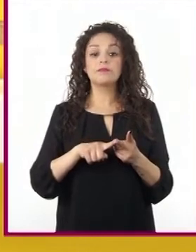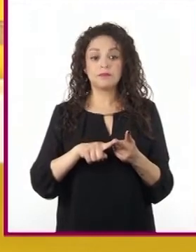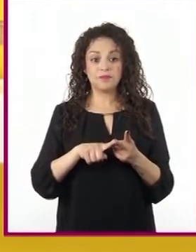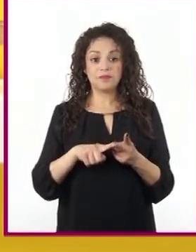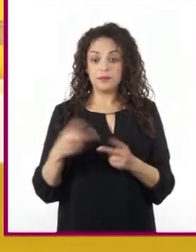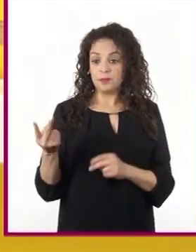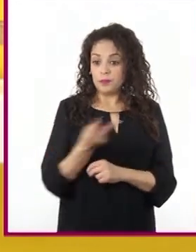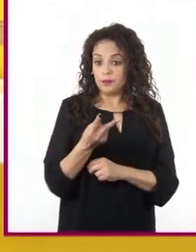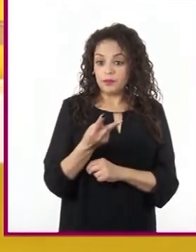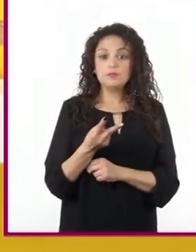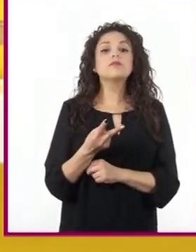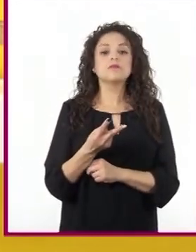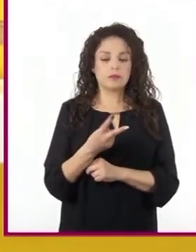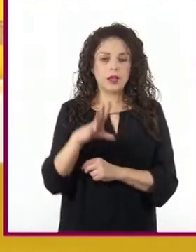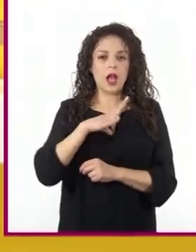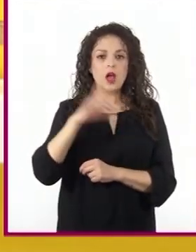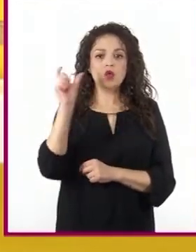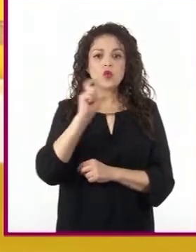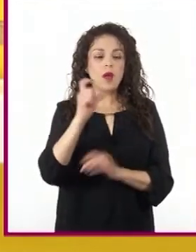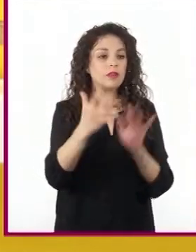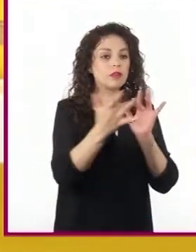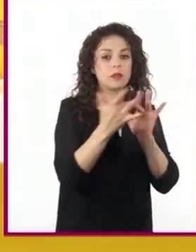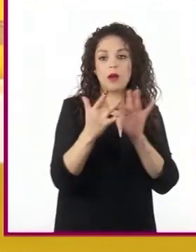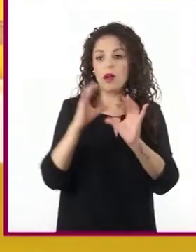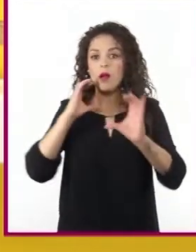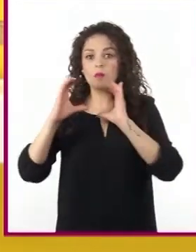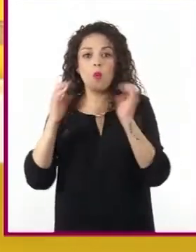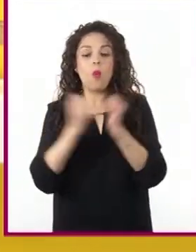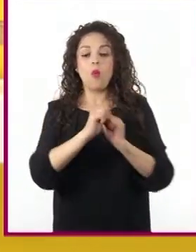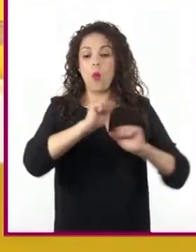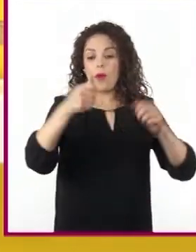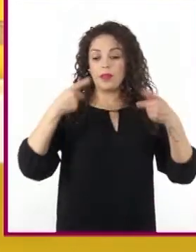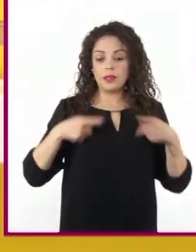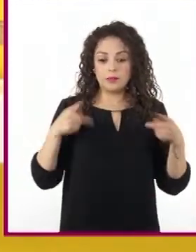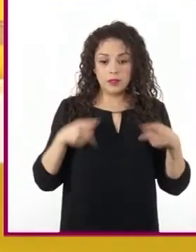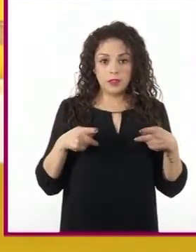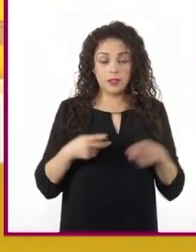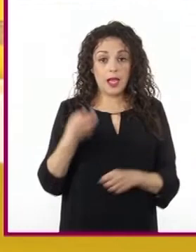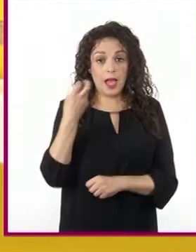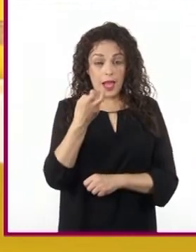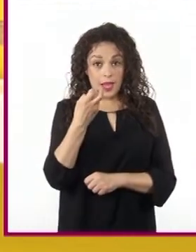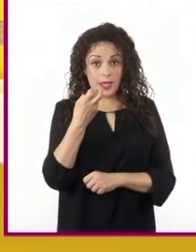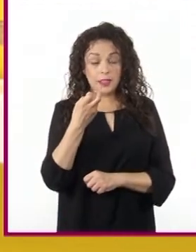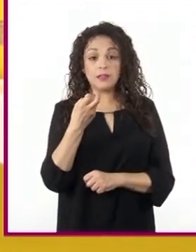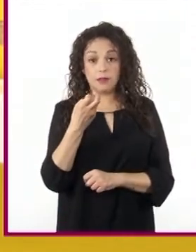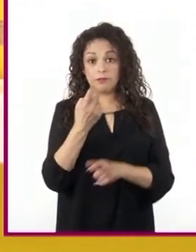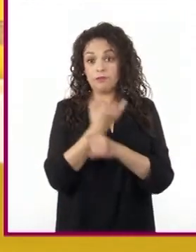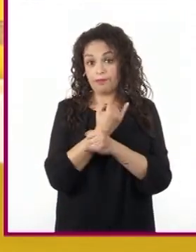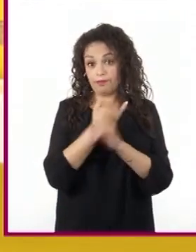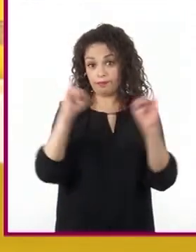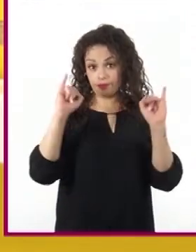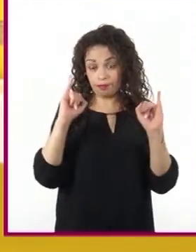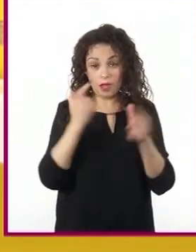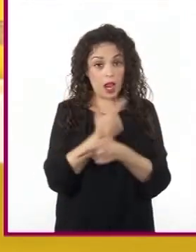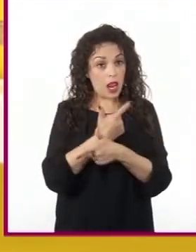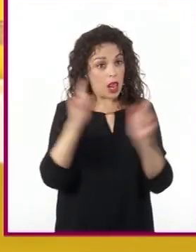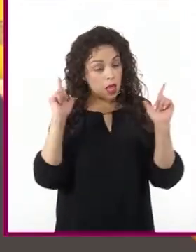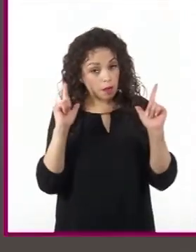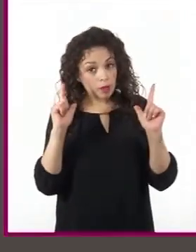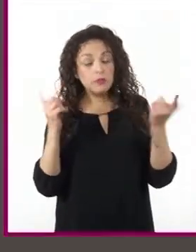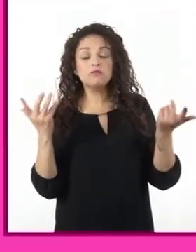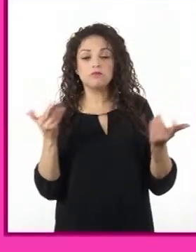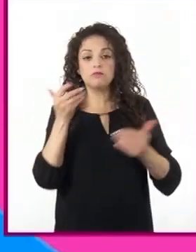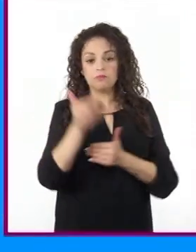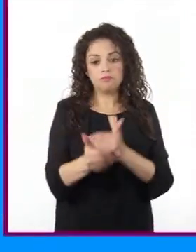de relacionarnos con otros seres humanos. Tanto la autonomía como la identidad se van creando y desarrollando